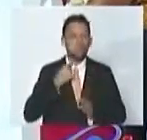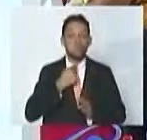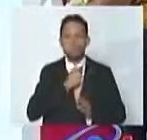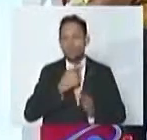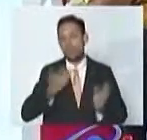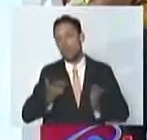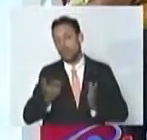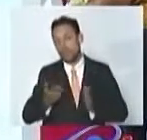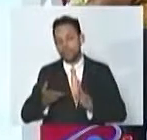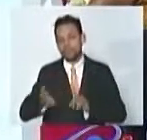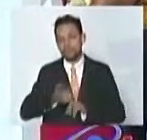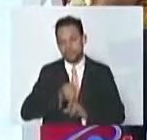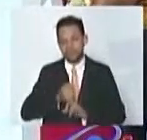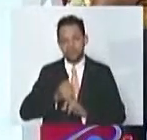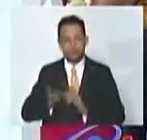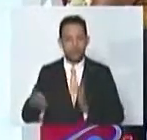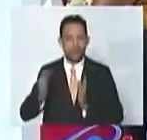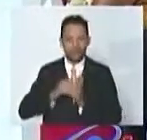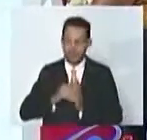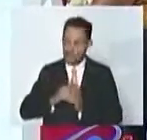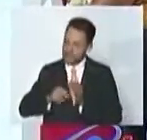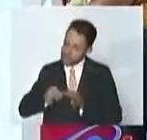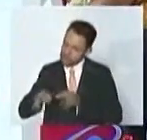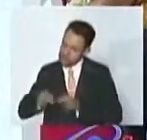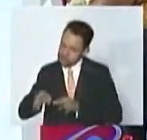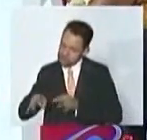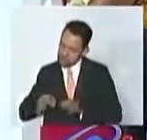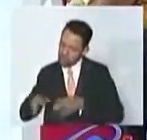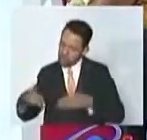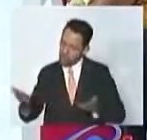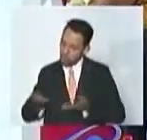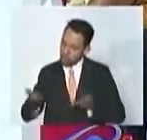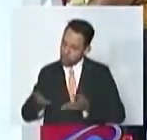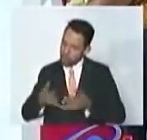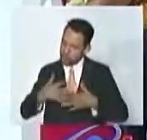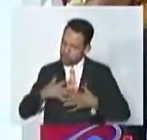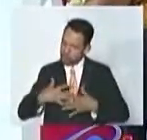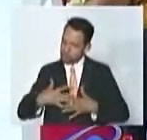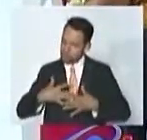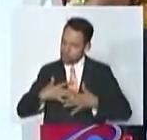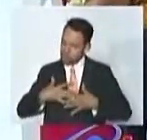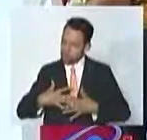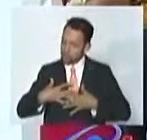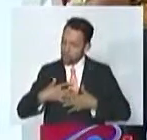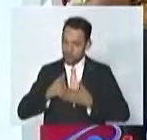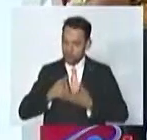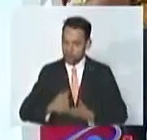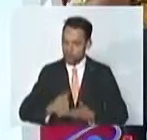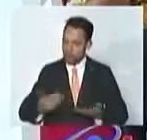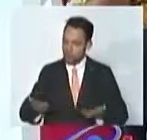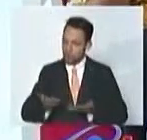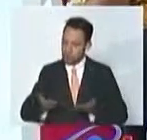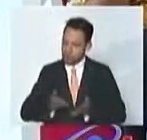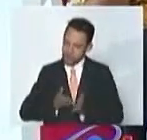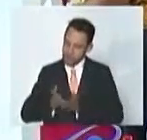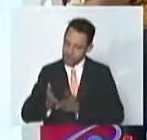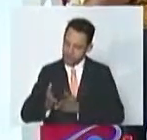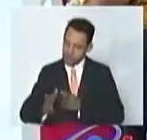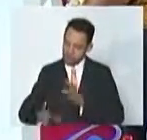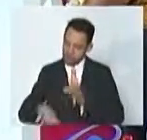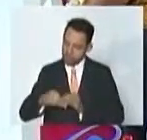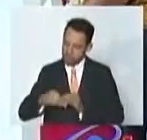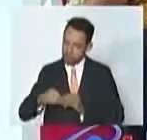estas personas, hay que volverlas a educar, hay que decirles cómo deben respirar, cómo debe ser la forma para